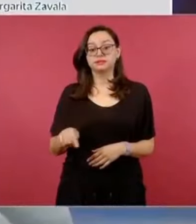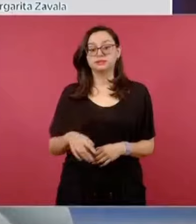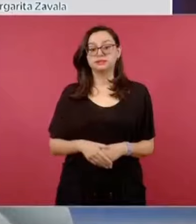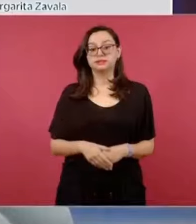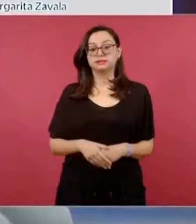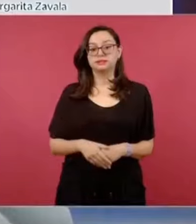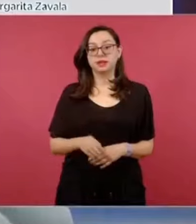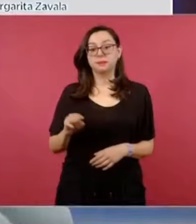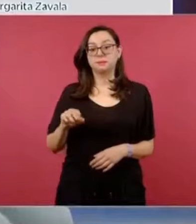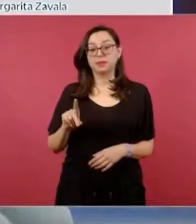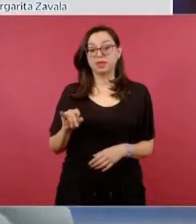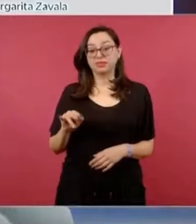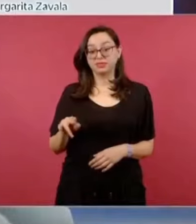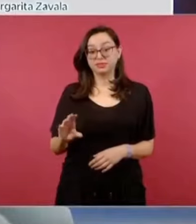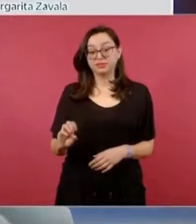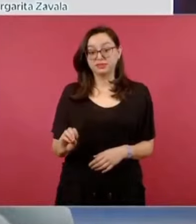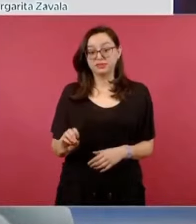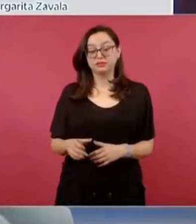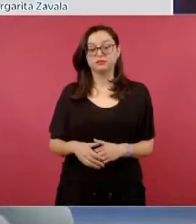Mauricio Merino,